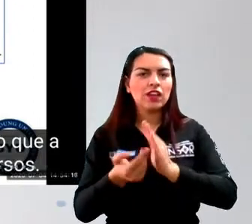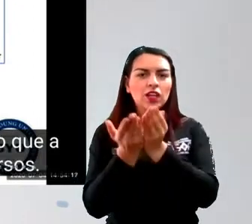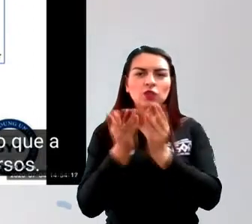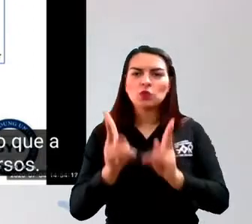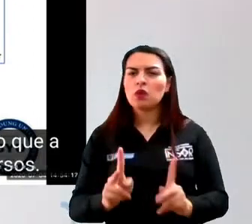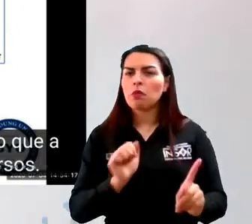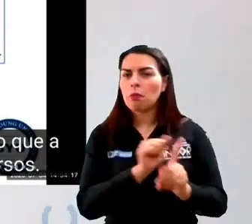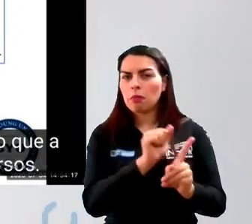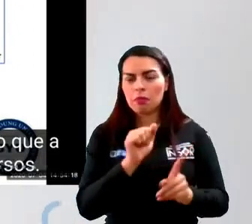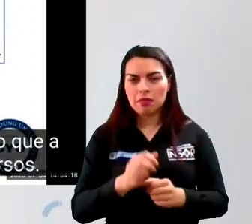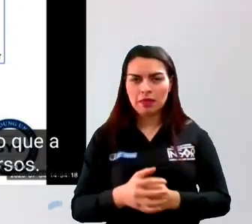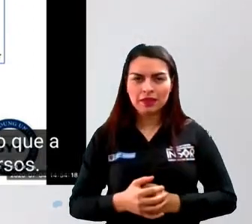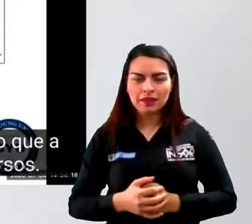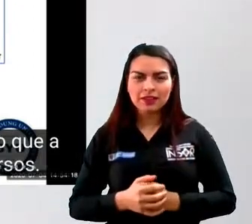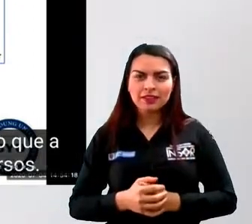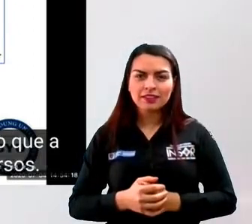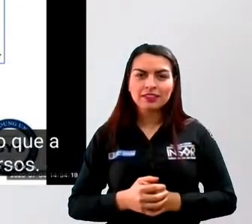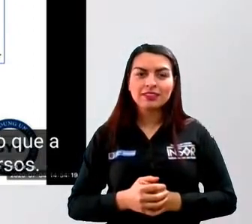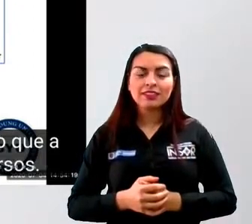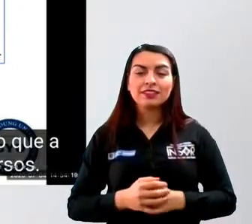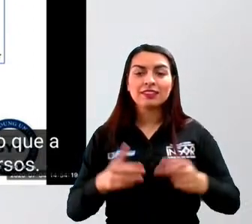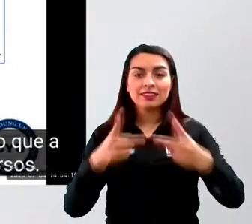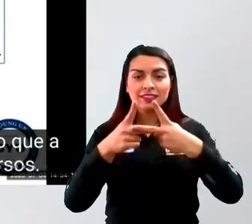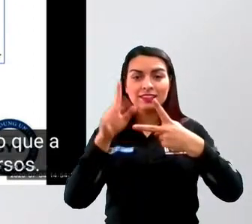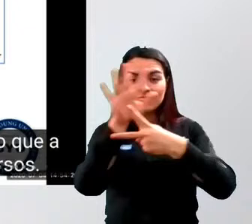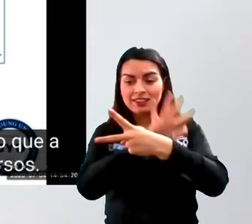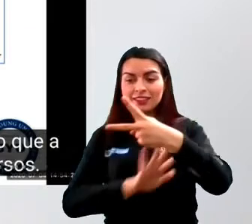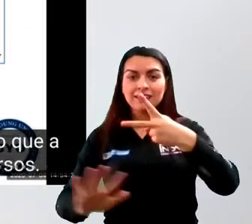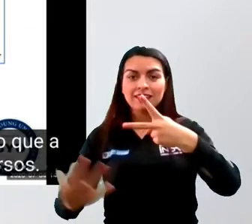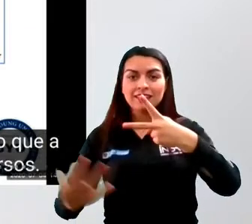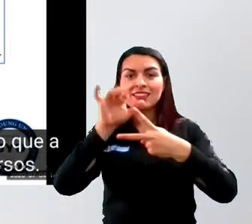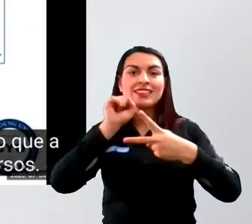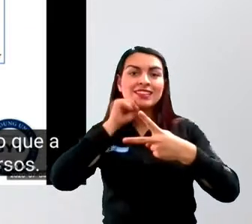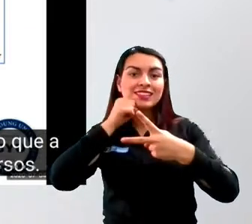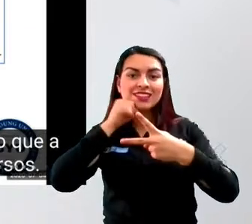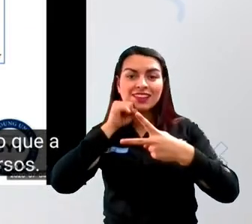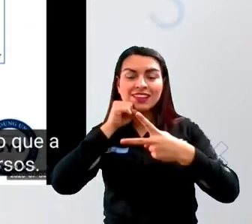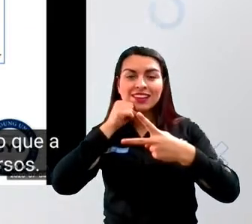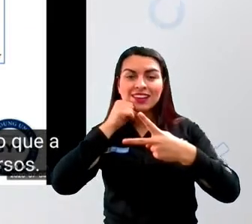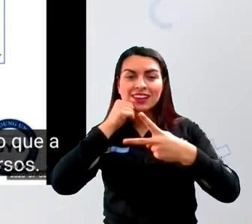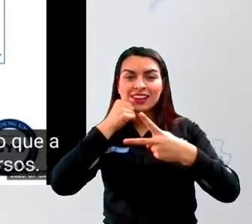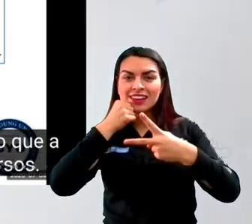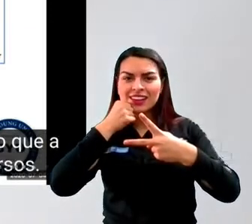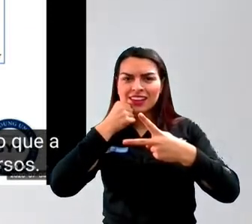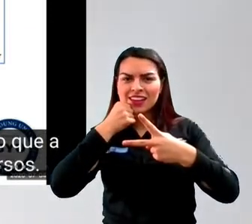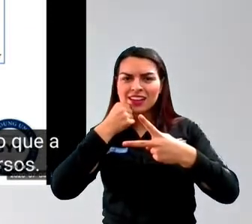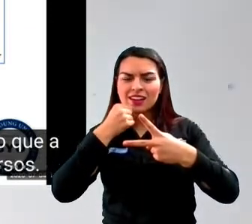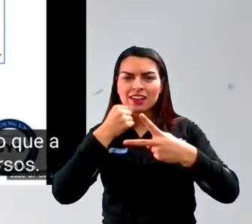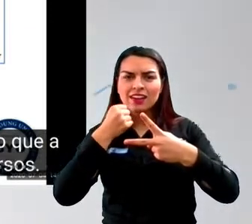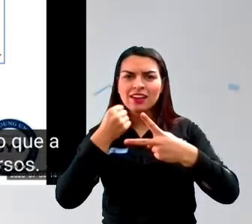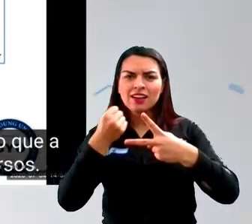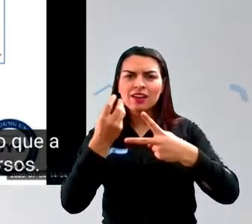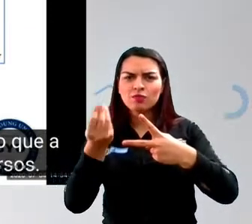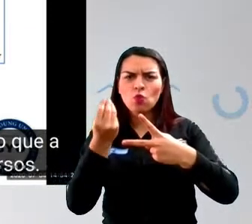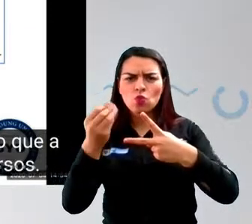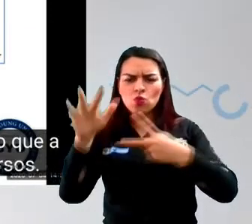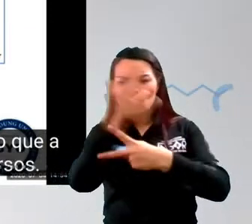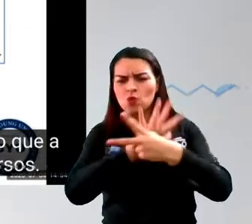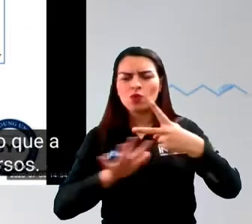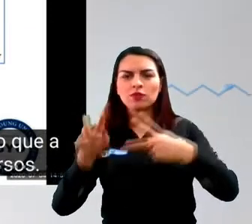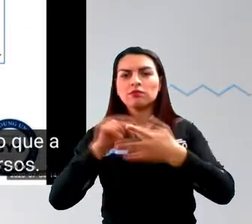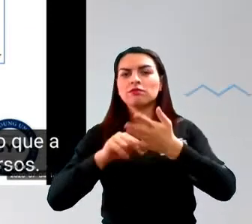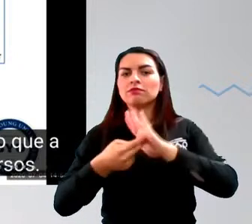esa área en naranja no se llena, el estudiante no va a tener éxito. Y es por